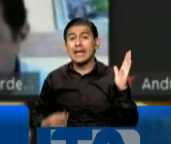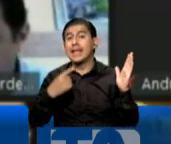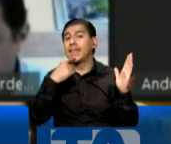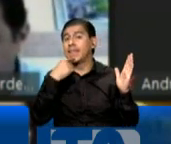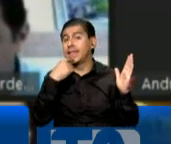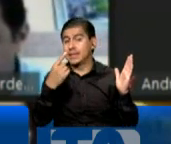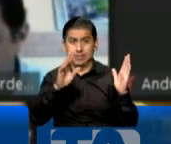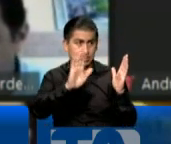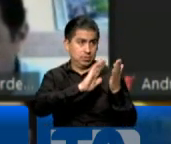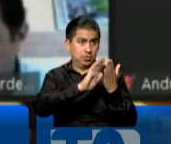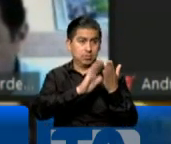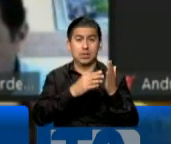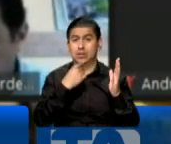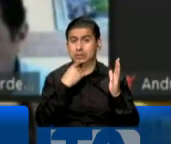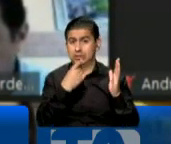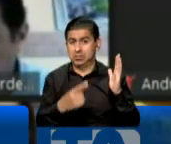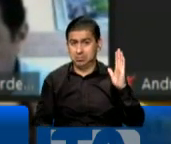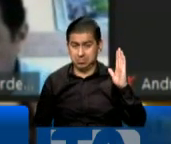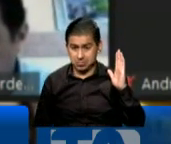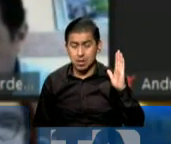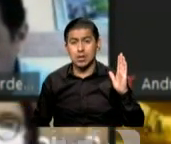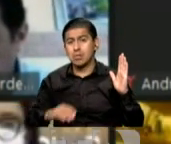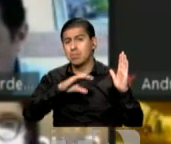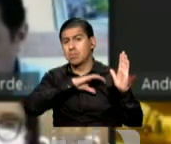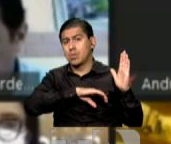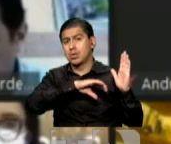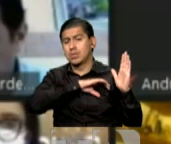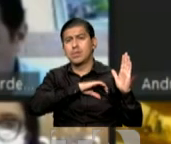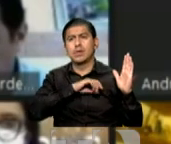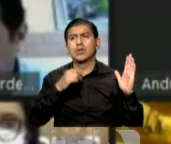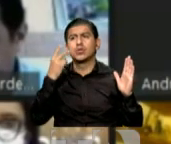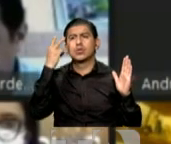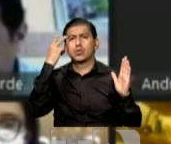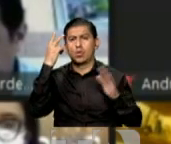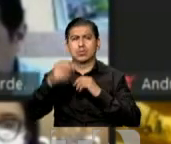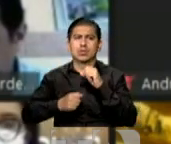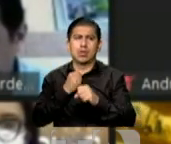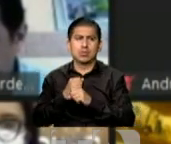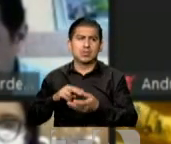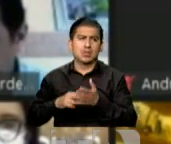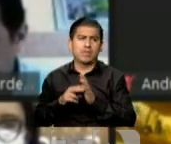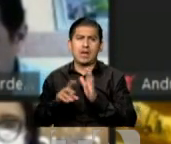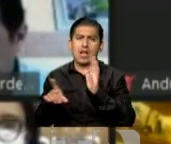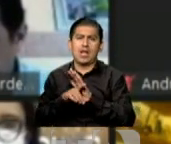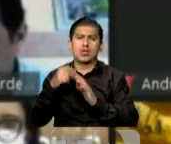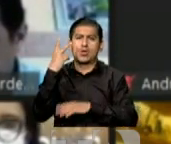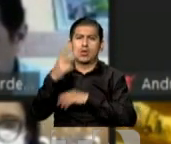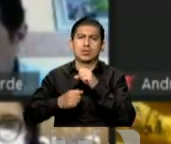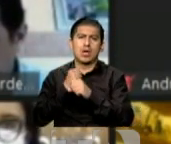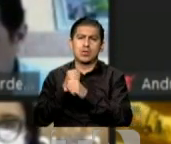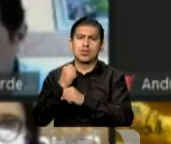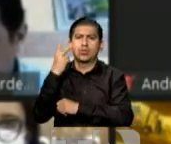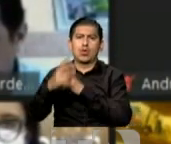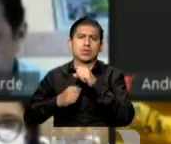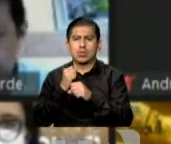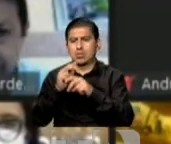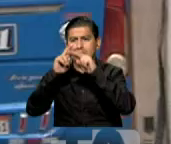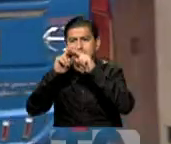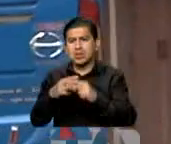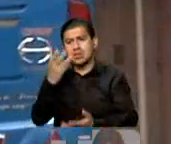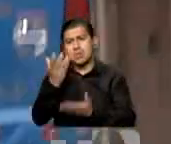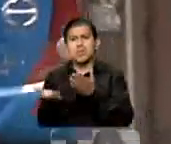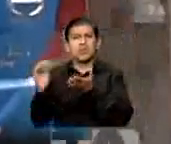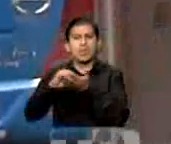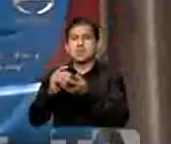dicen, señores concejales? Dicen que el municipio de Quito tendrá cada 2 años, o sea, de forma bianual, revisar la